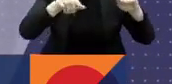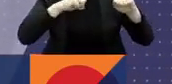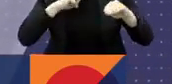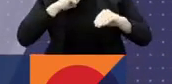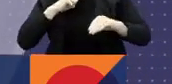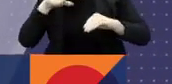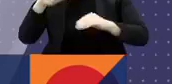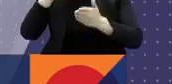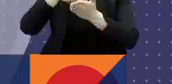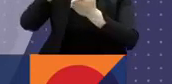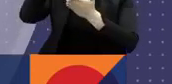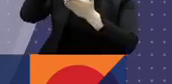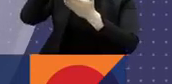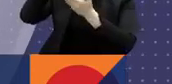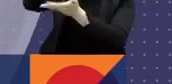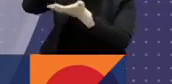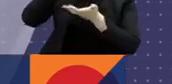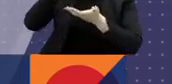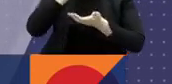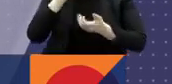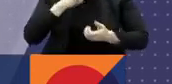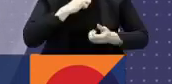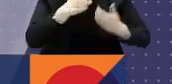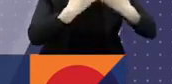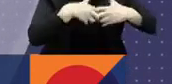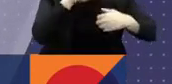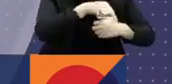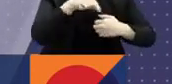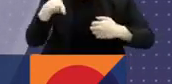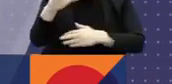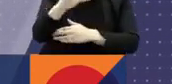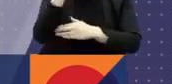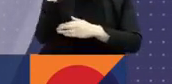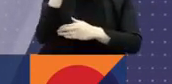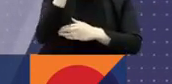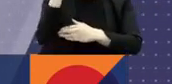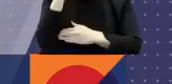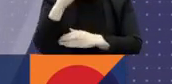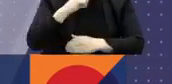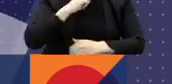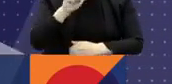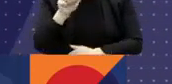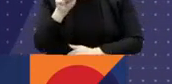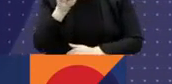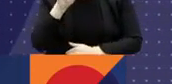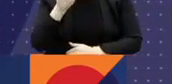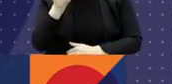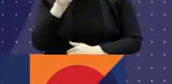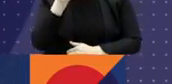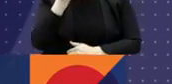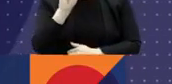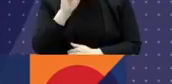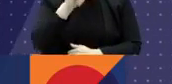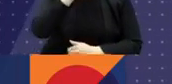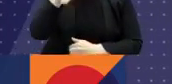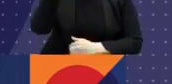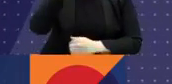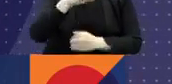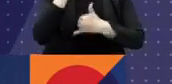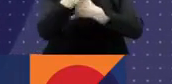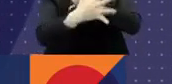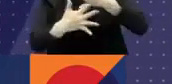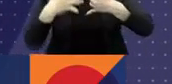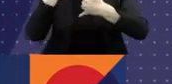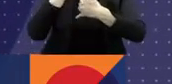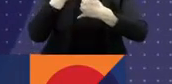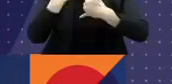de importación o exportación de cualquier variedad de asbesto y de los productos con este elaborado hacia o desde y dentro del territorio nacional,